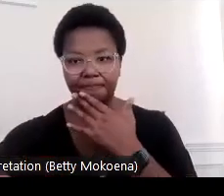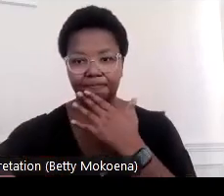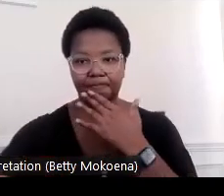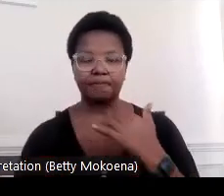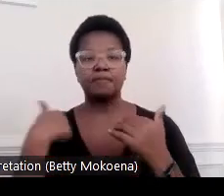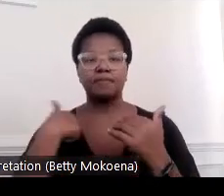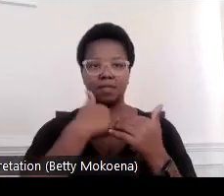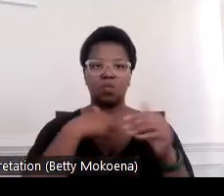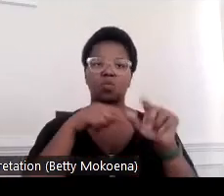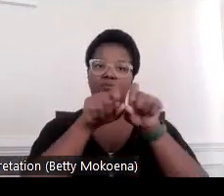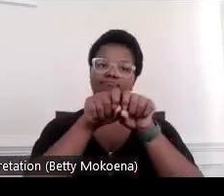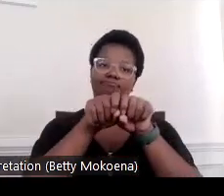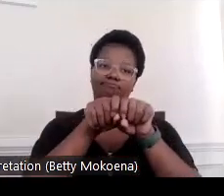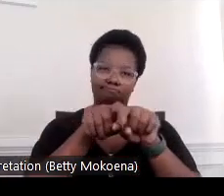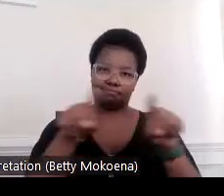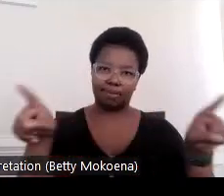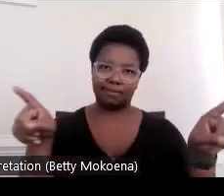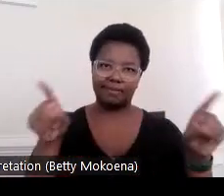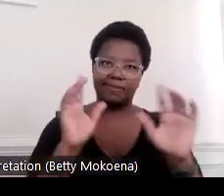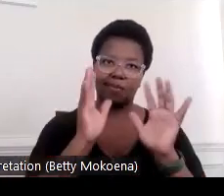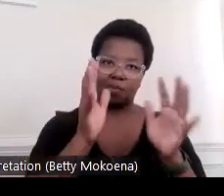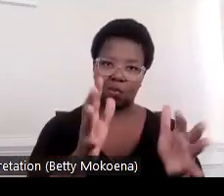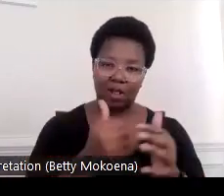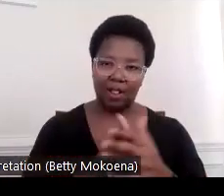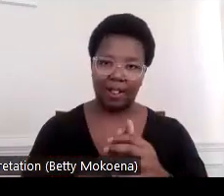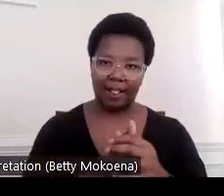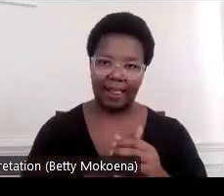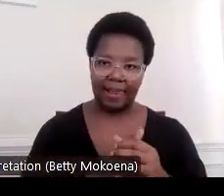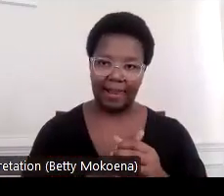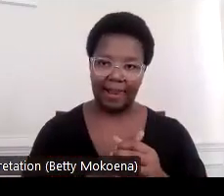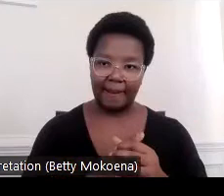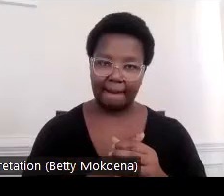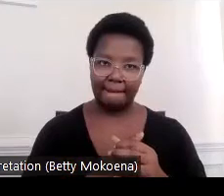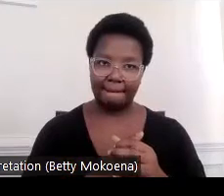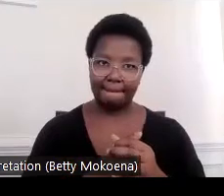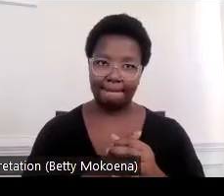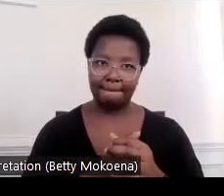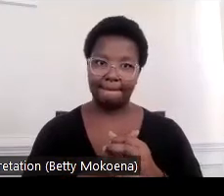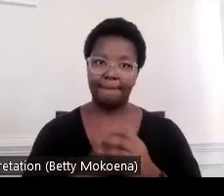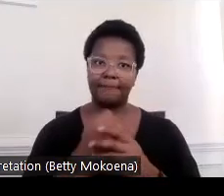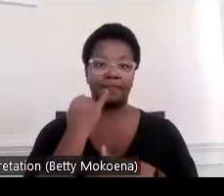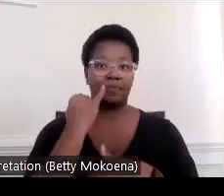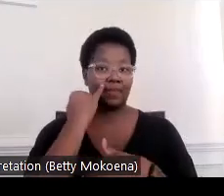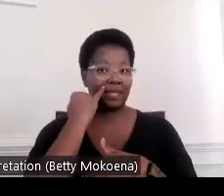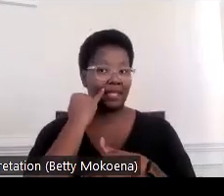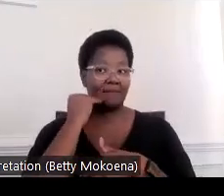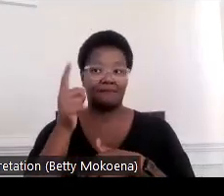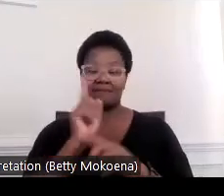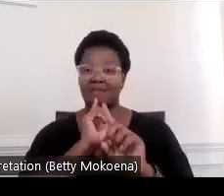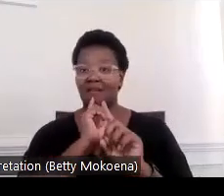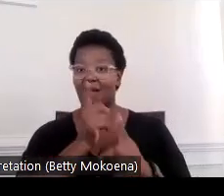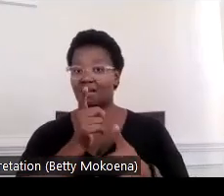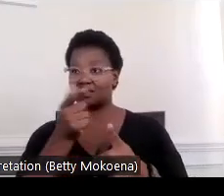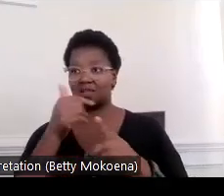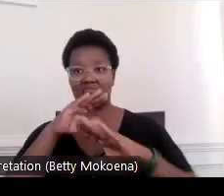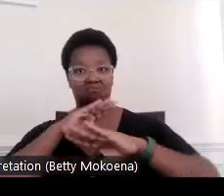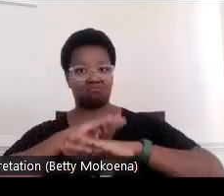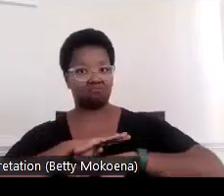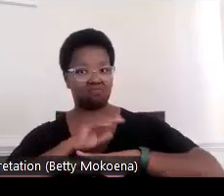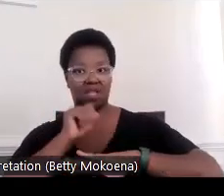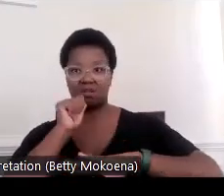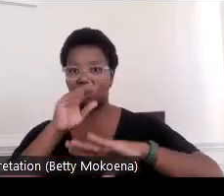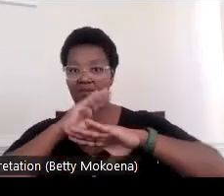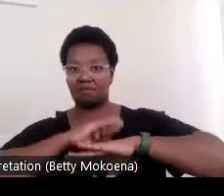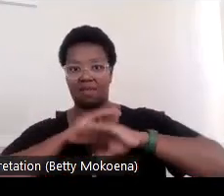tendremos a la información disponible se lo enviaremos Y si la pregunta no es lo que usted